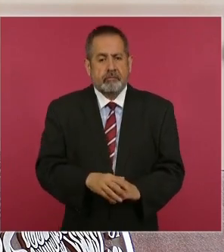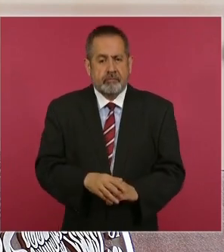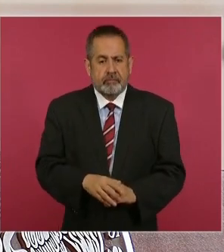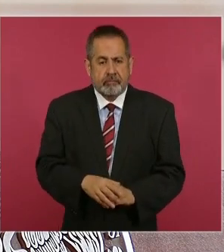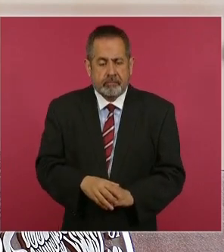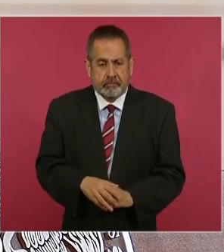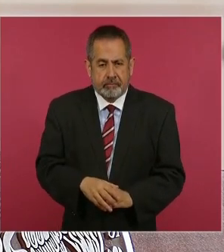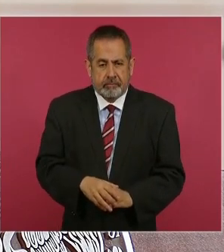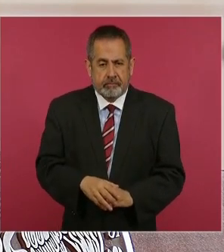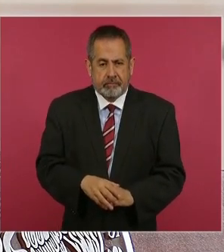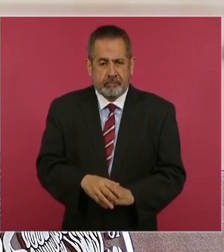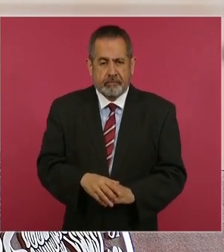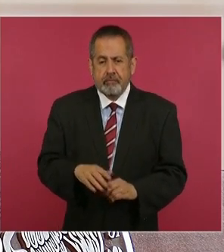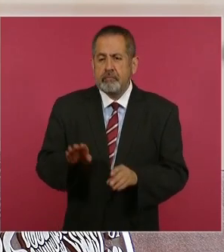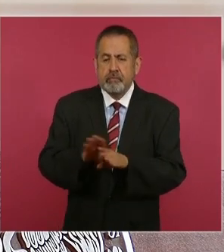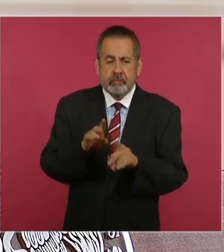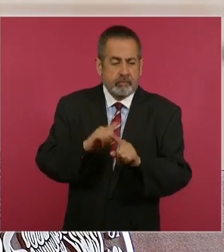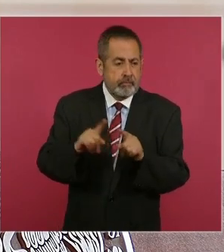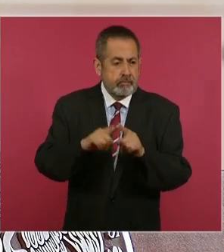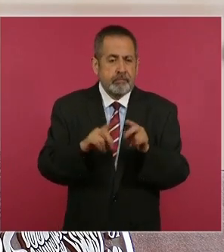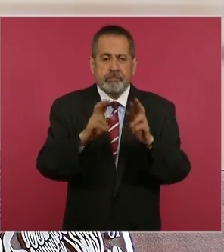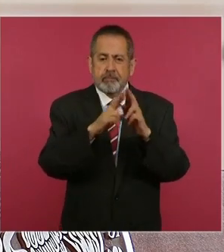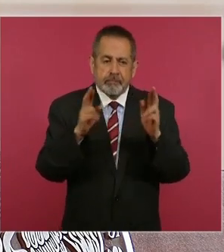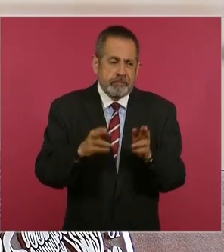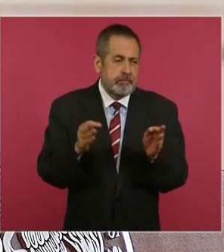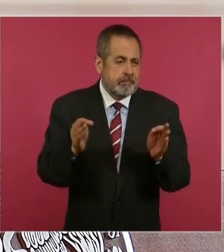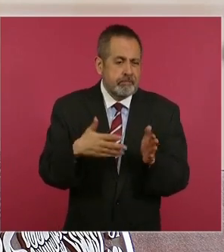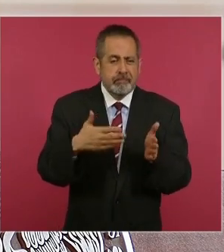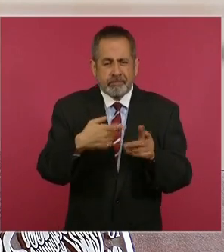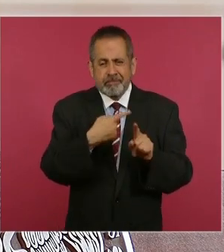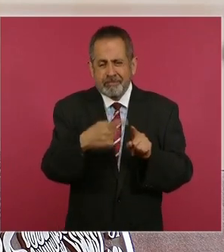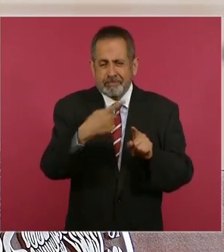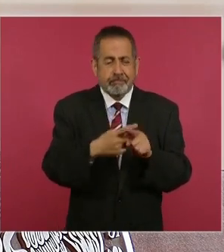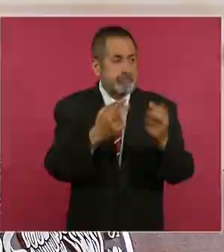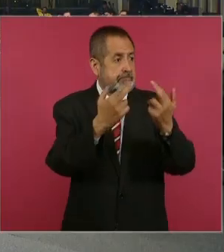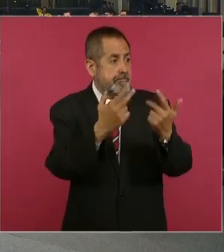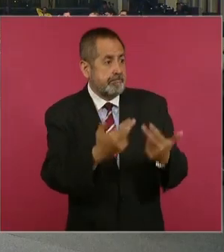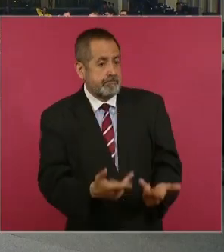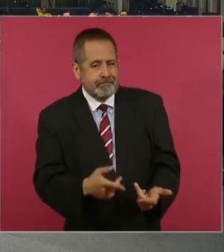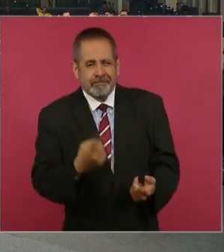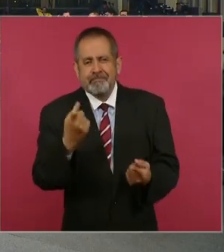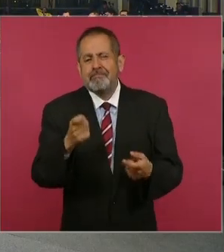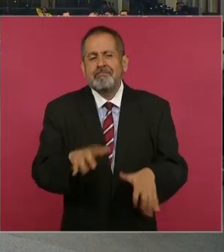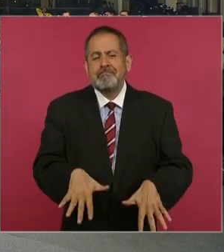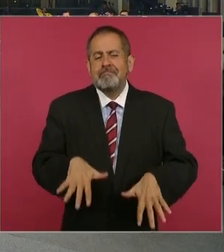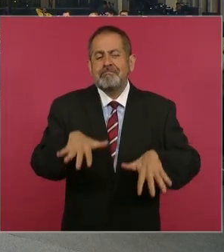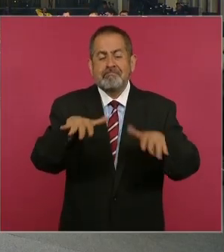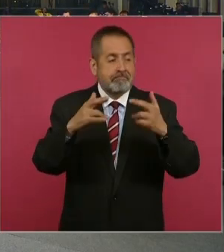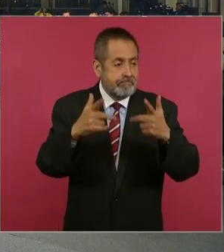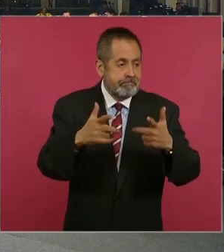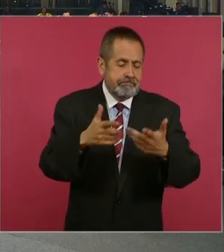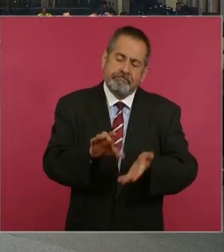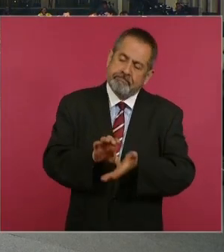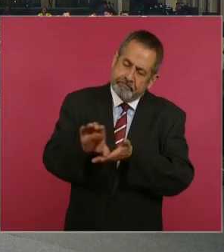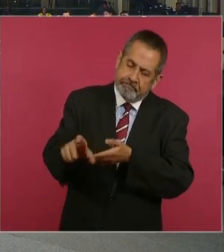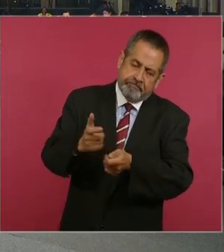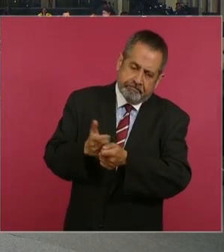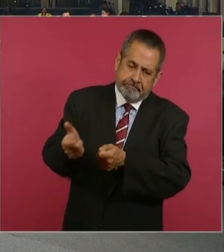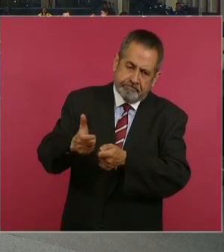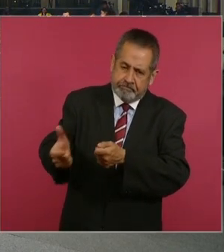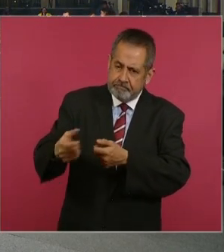de eneres domésticos dañados por la inundación la recuperación de la